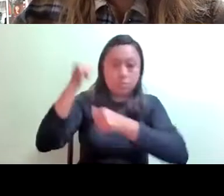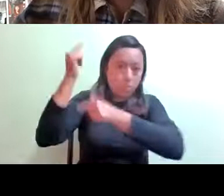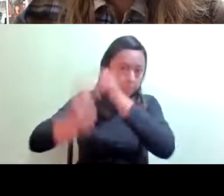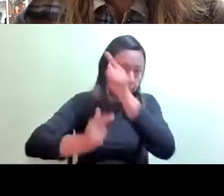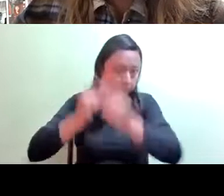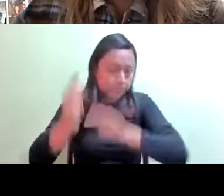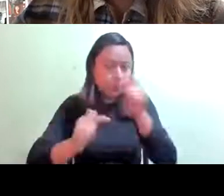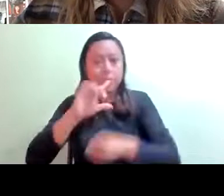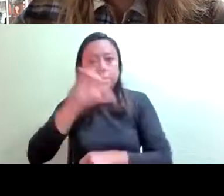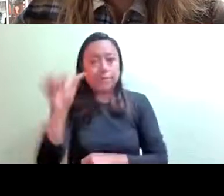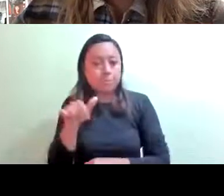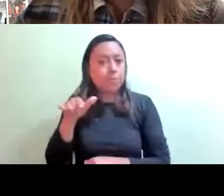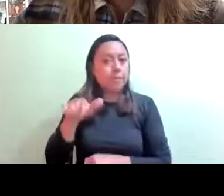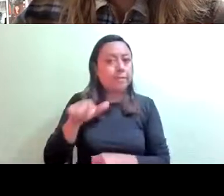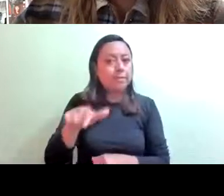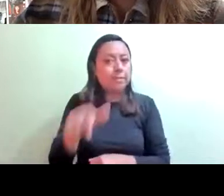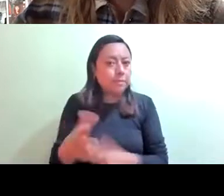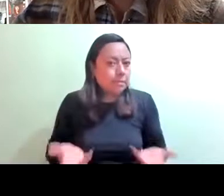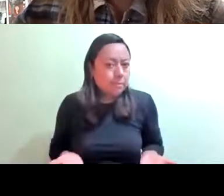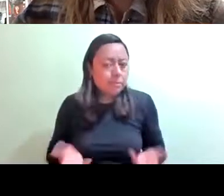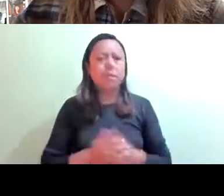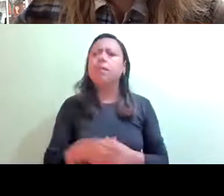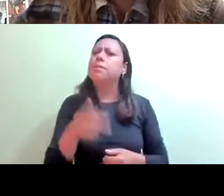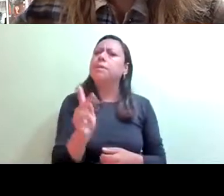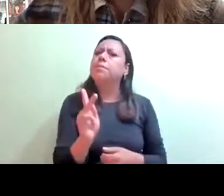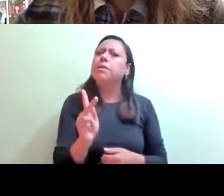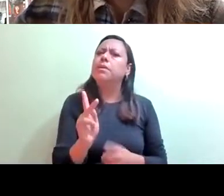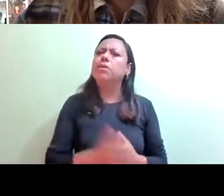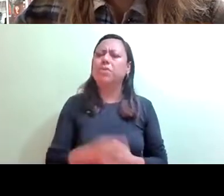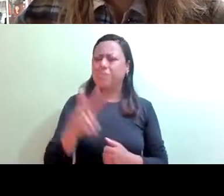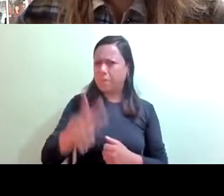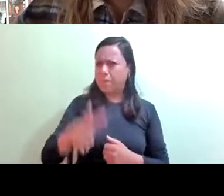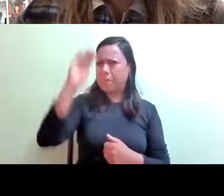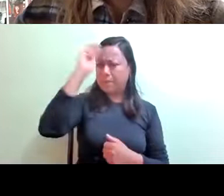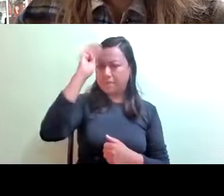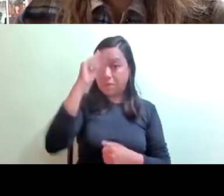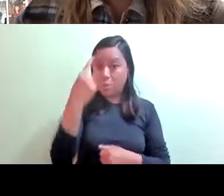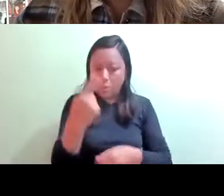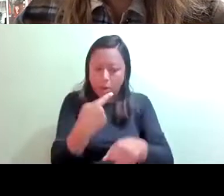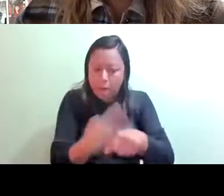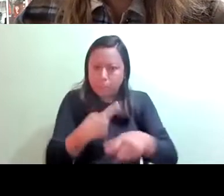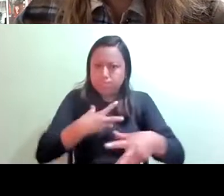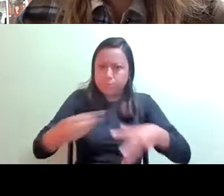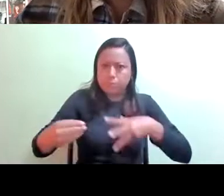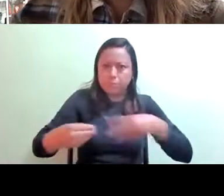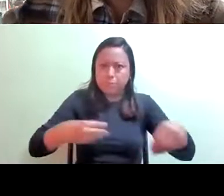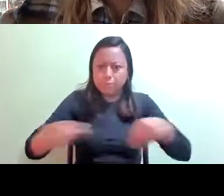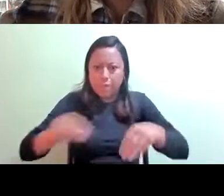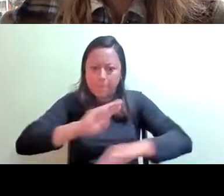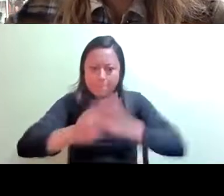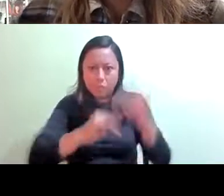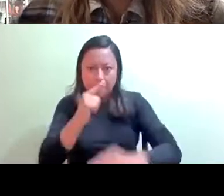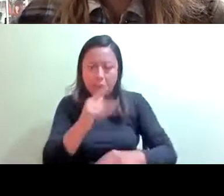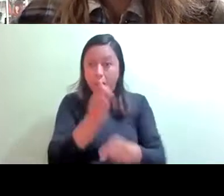el 17, pero pensar en una pandemia de índole global como la que